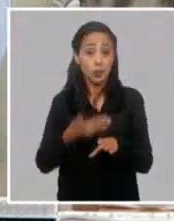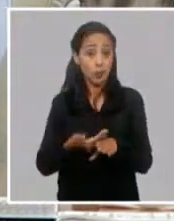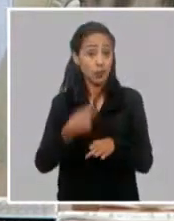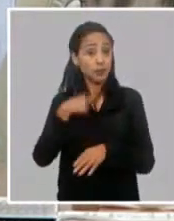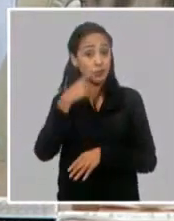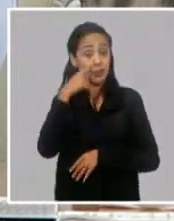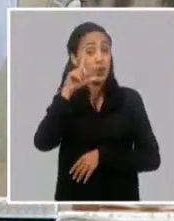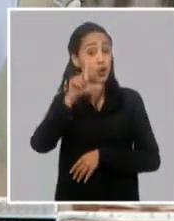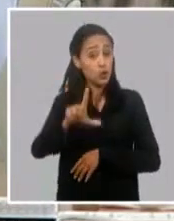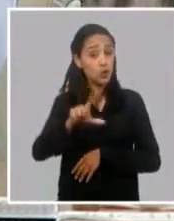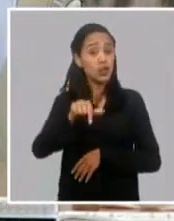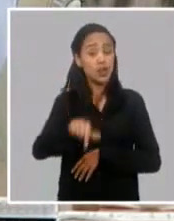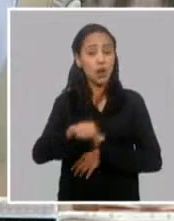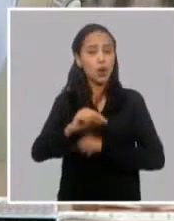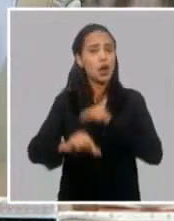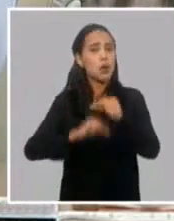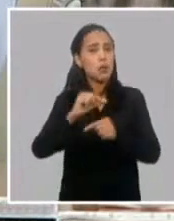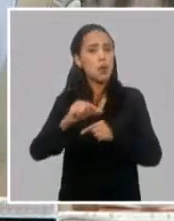han estado